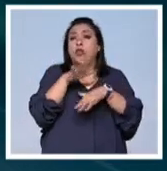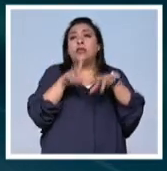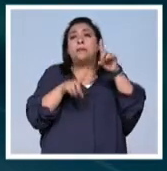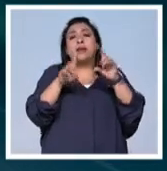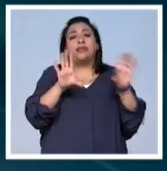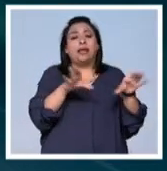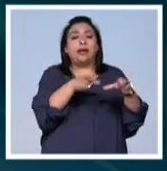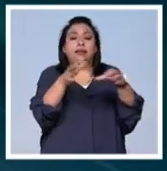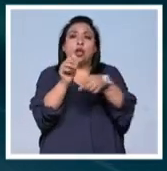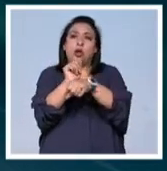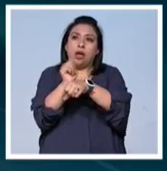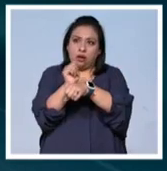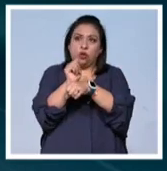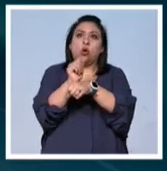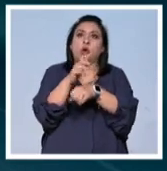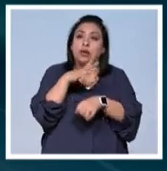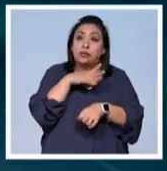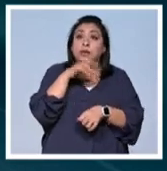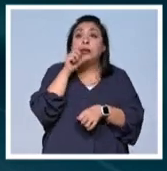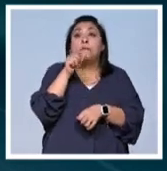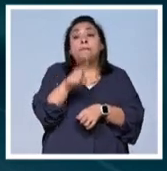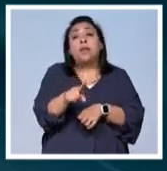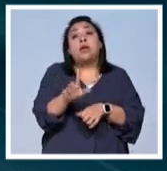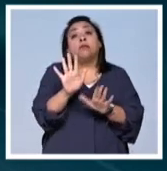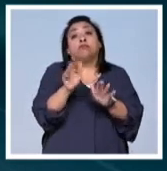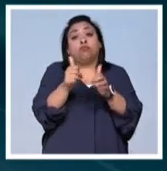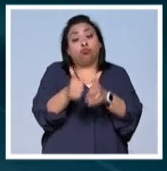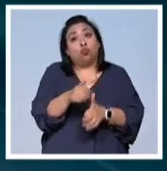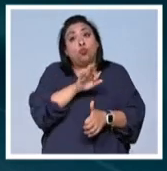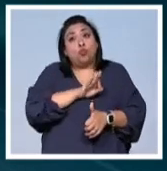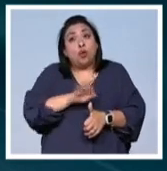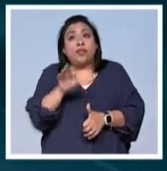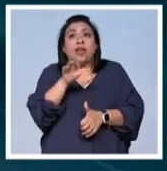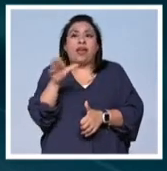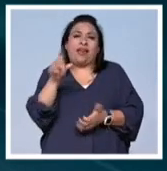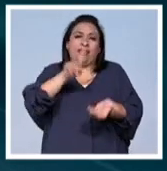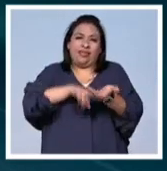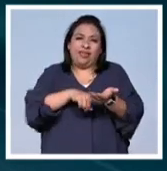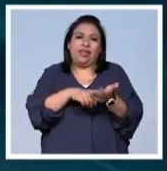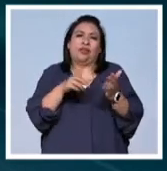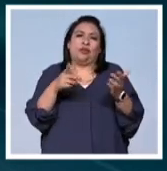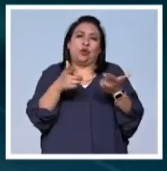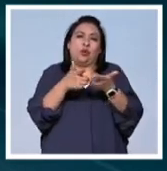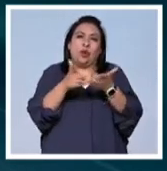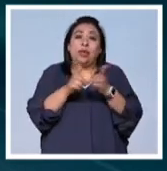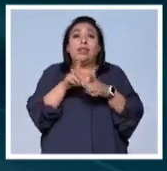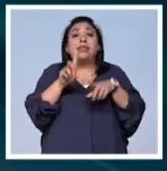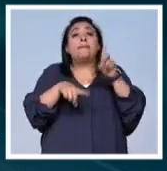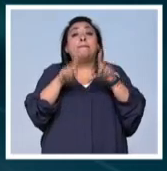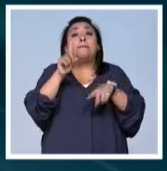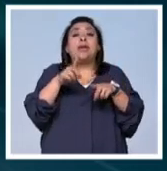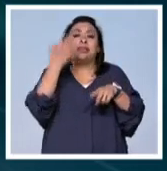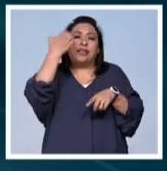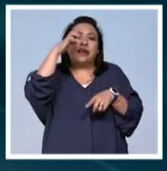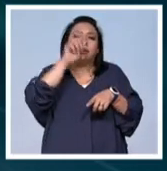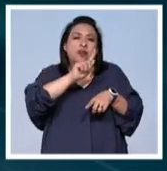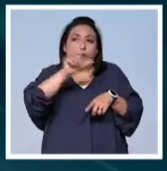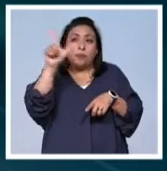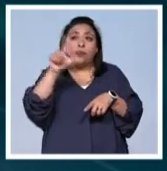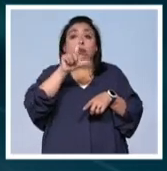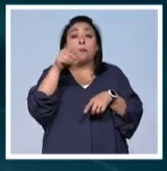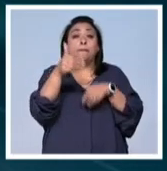las categorías de actores con las que cuenta y la instancia que estos pueden tener en la dependencia según su trayectoria profesional después de